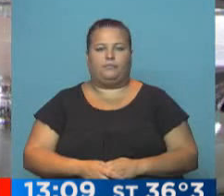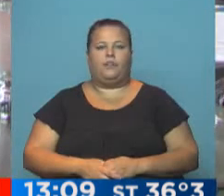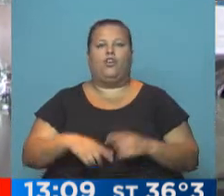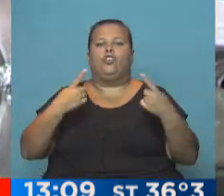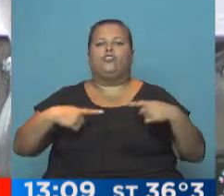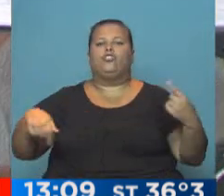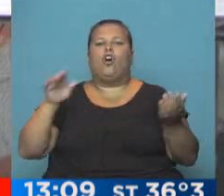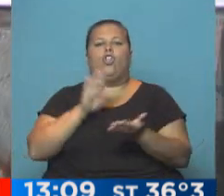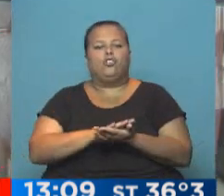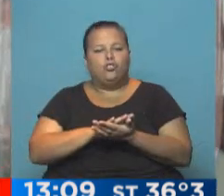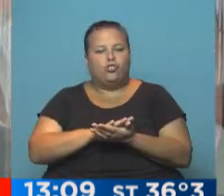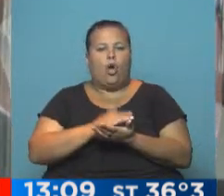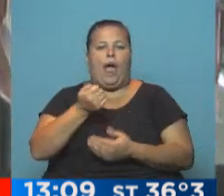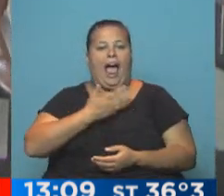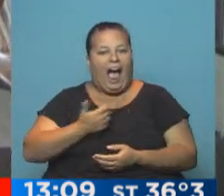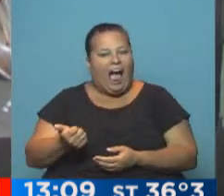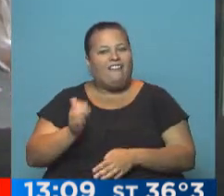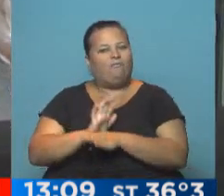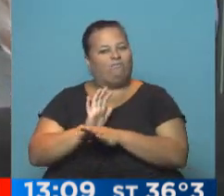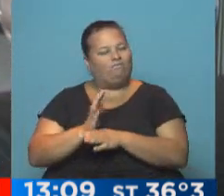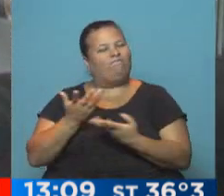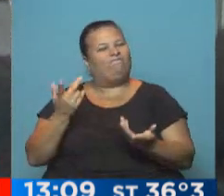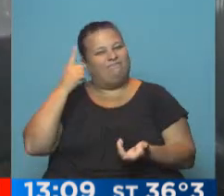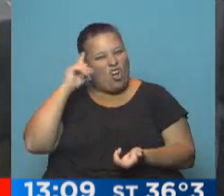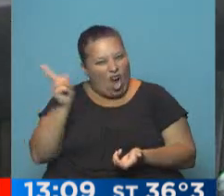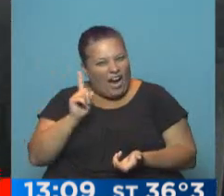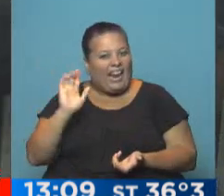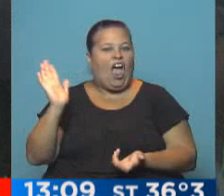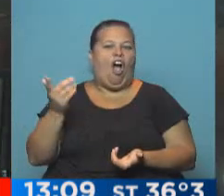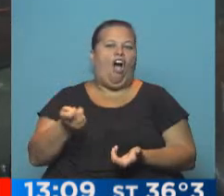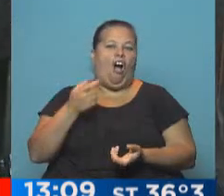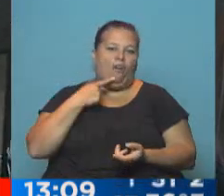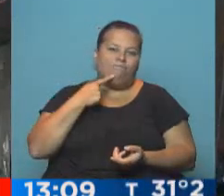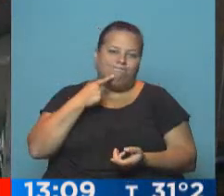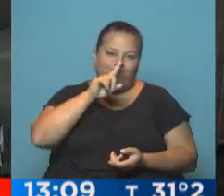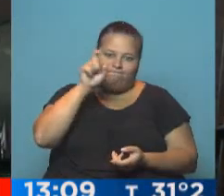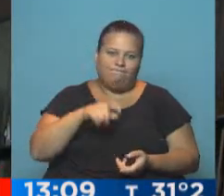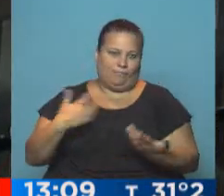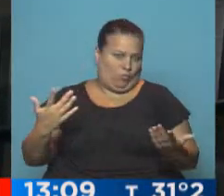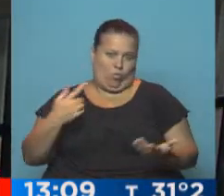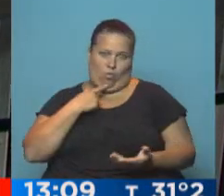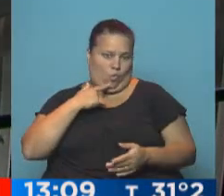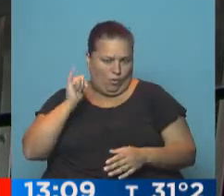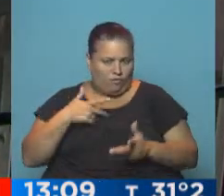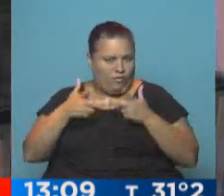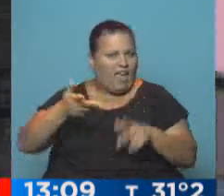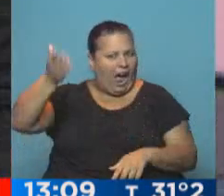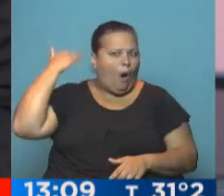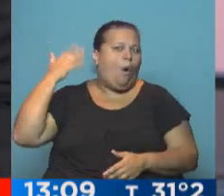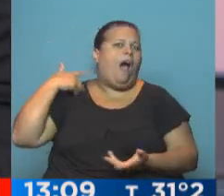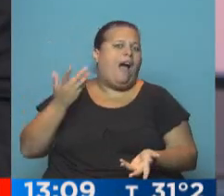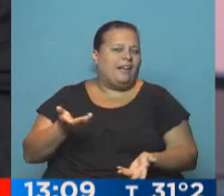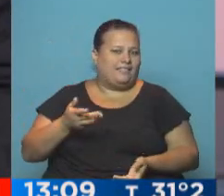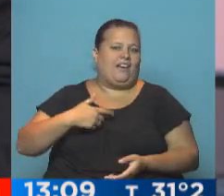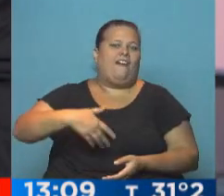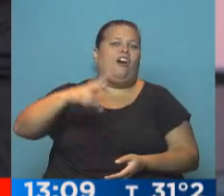Todo lo que tenga que ver, Maxi, con la AFA suena o a poco creíble o a fácilmente cuestionable. Todo cuestionable. Ya lo veníamos anticipando hace cuántos. Que sí iba